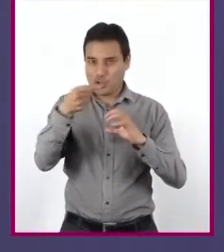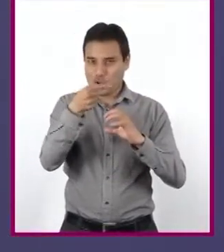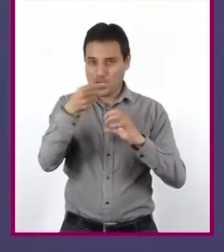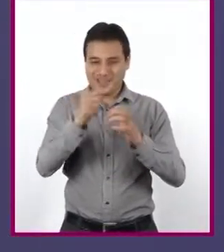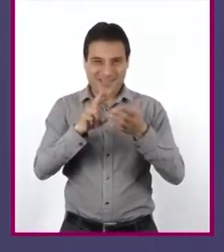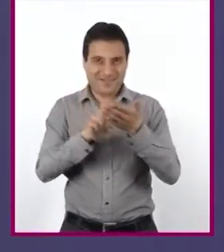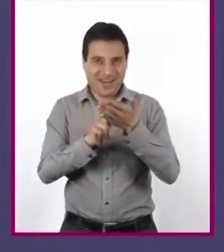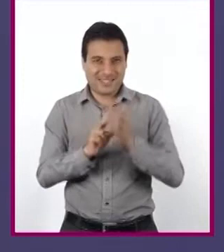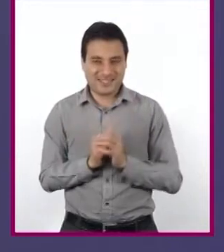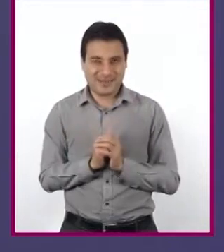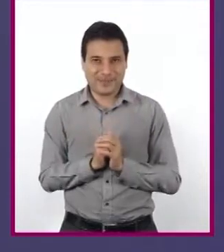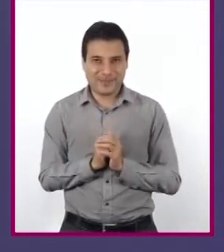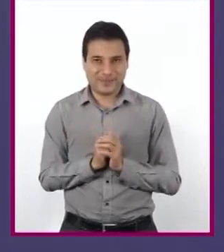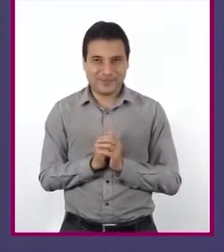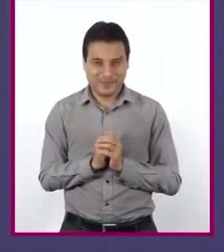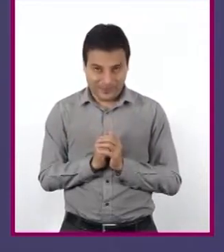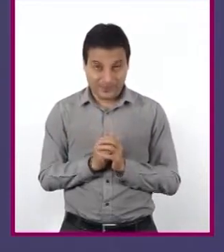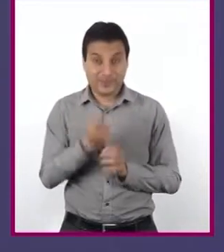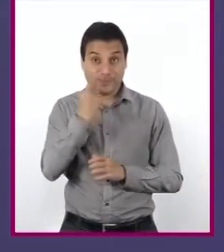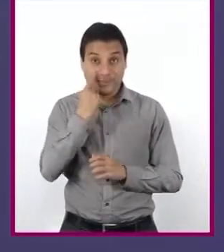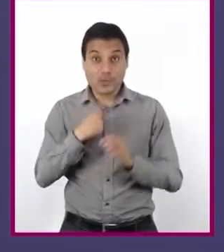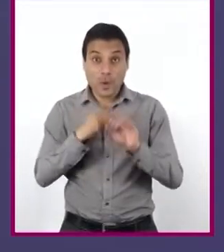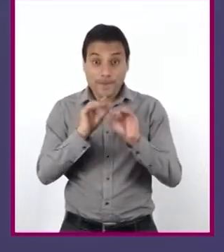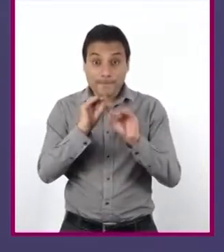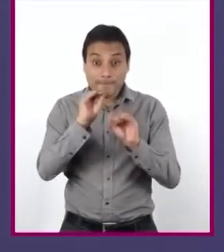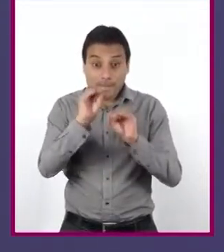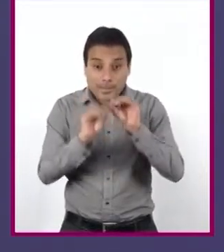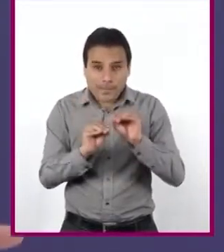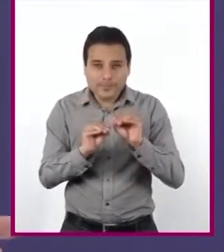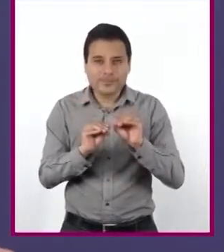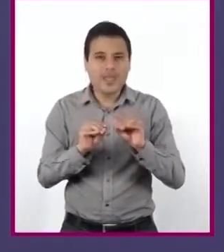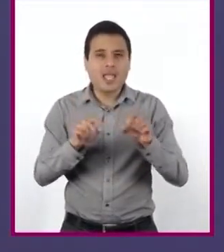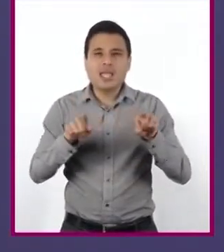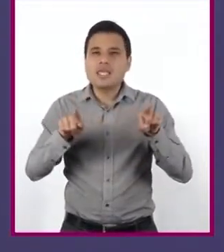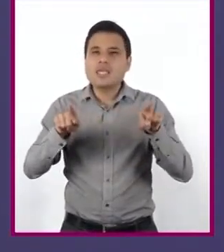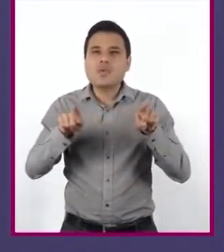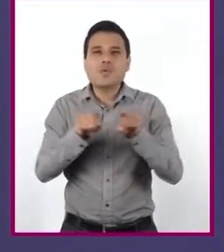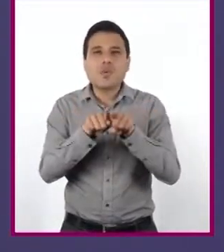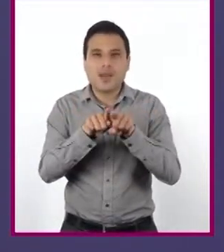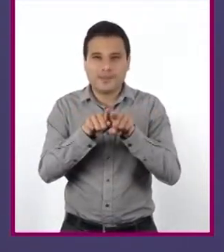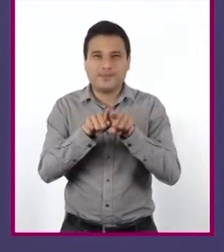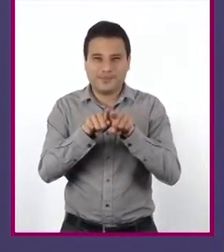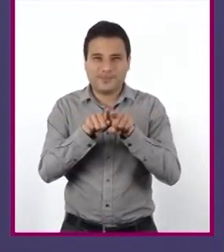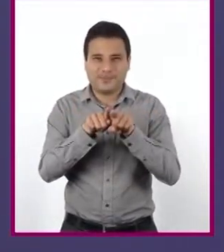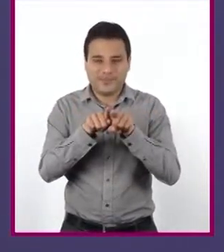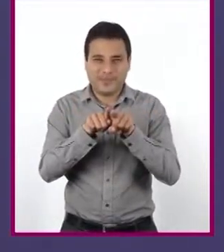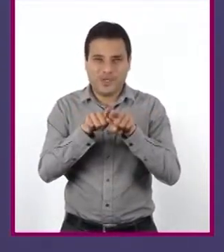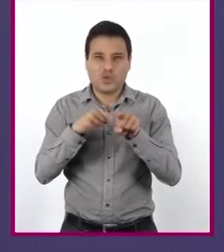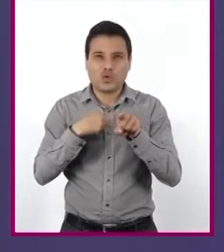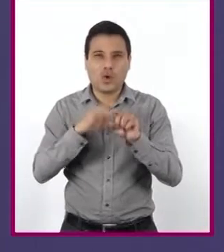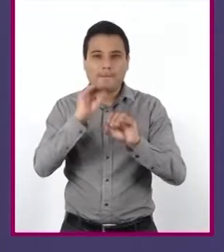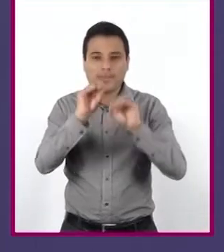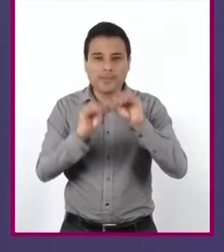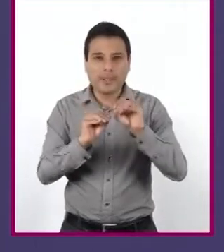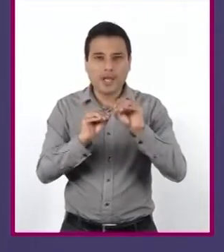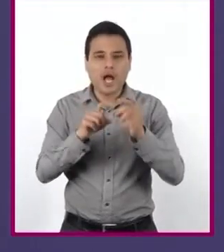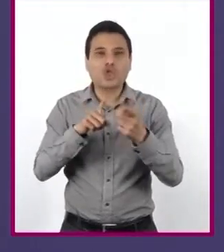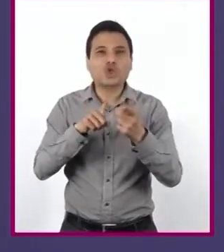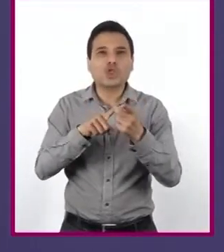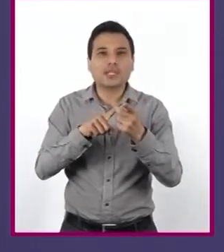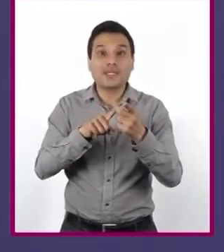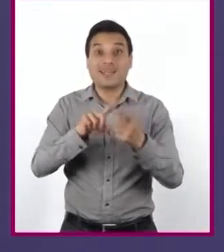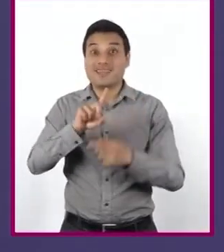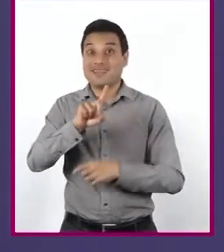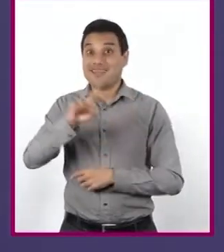valencia, se colocan como si fueran los puntos cardinales en dirección de las manecillas del reloj, de